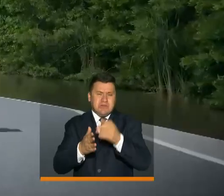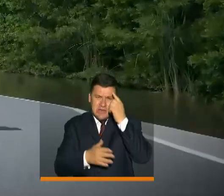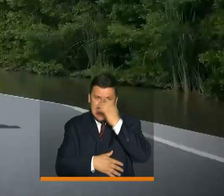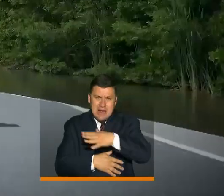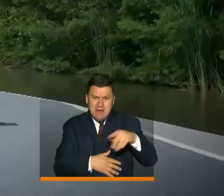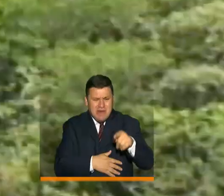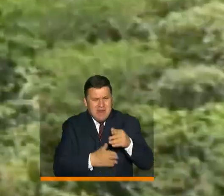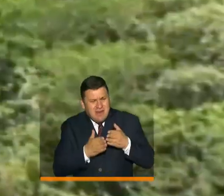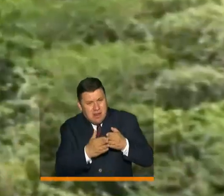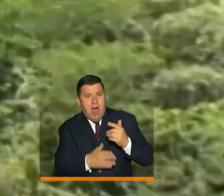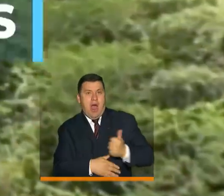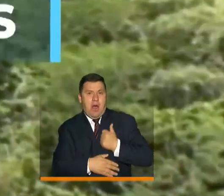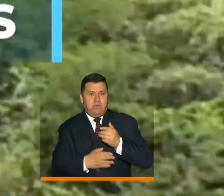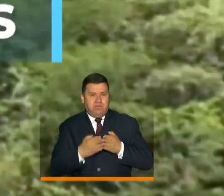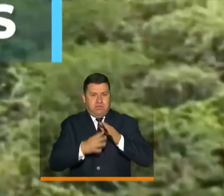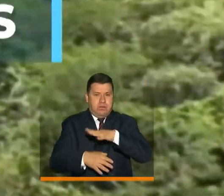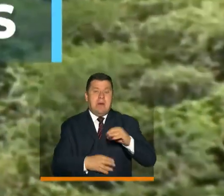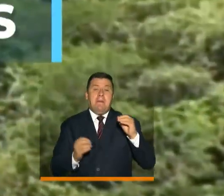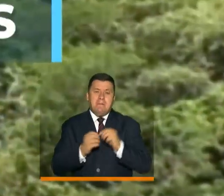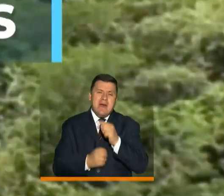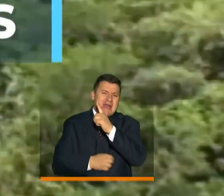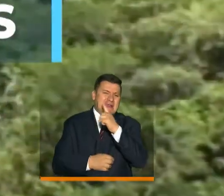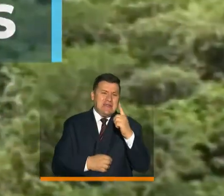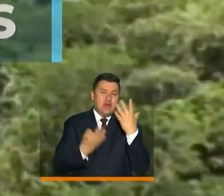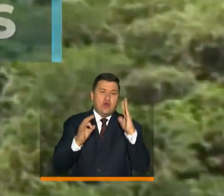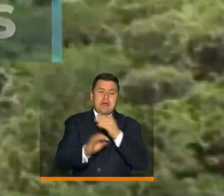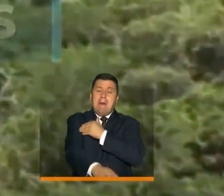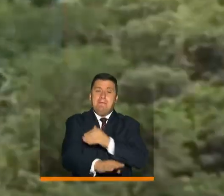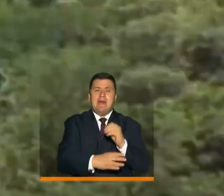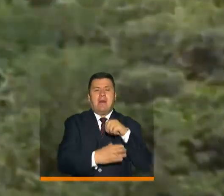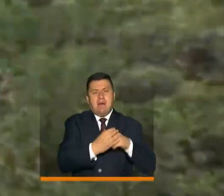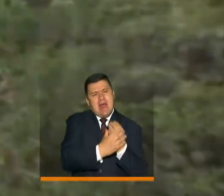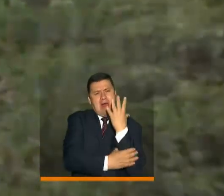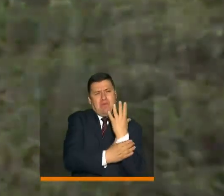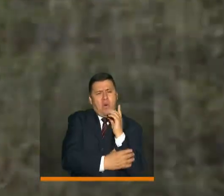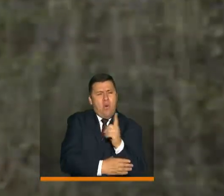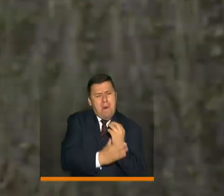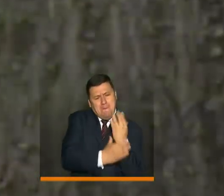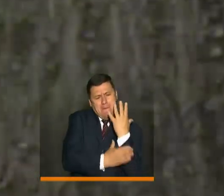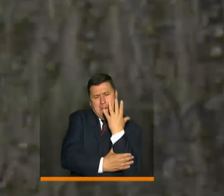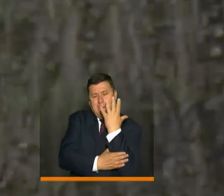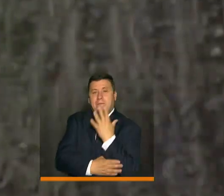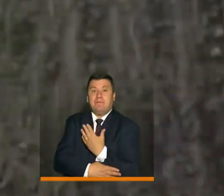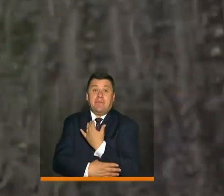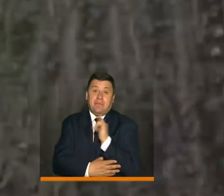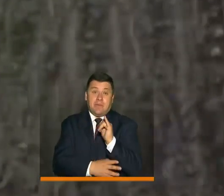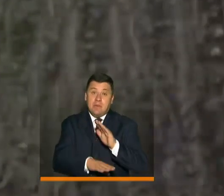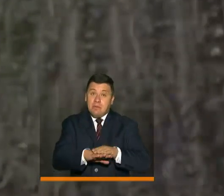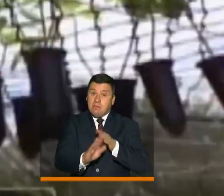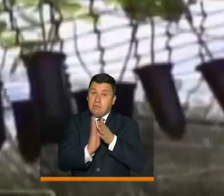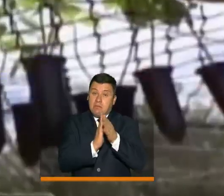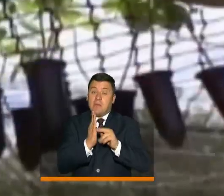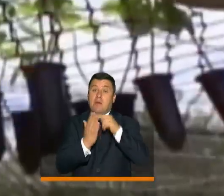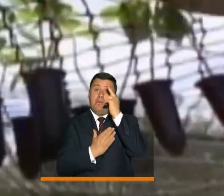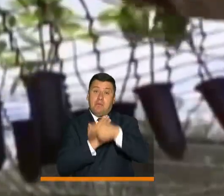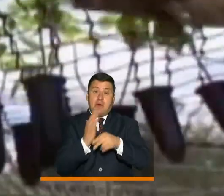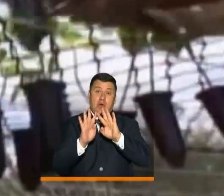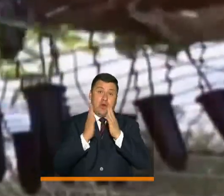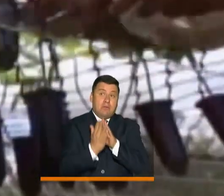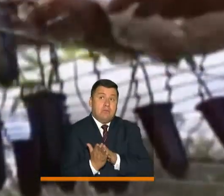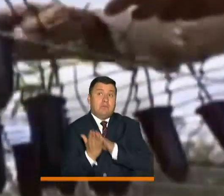río Magdalena y sembrar 180 millones de árboles. Ya se radicó con mensaje de urgencia en el